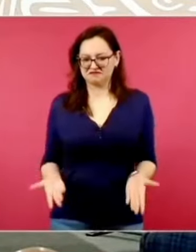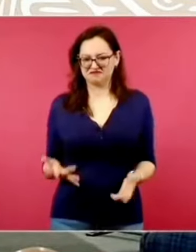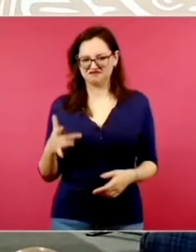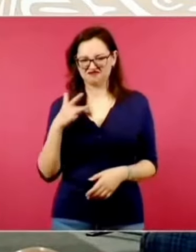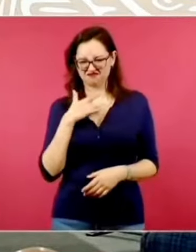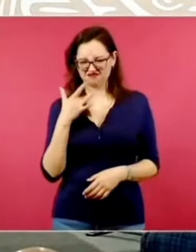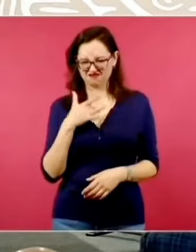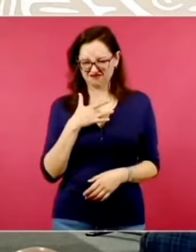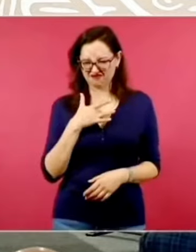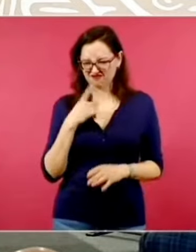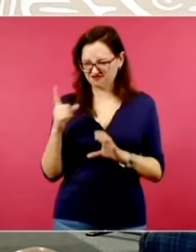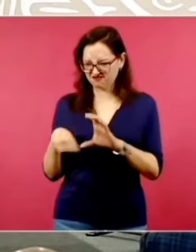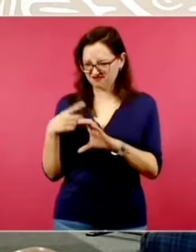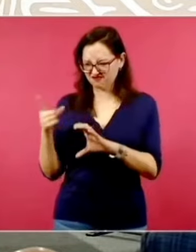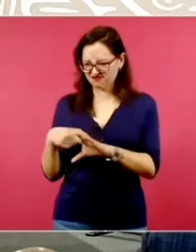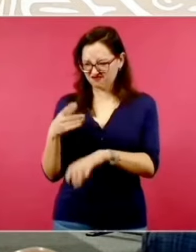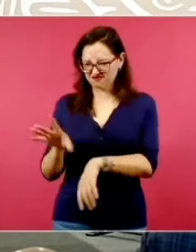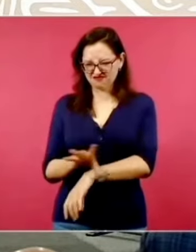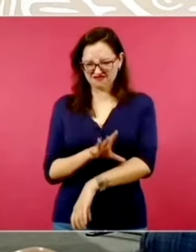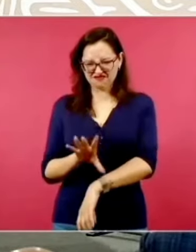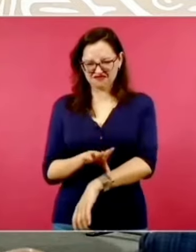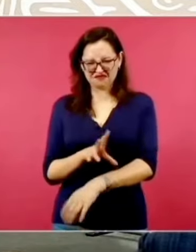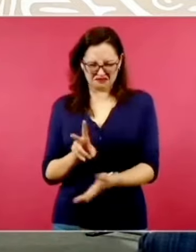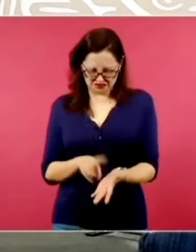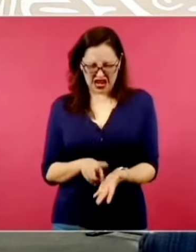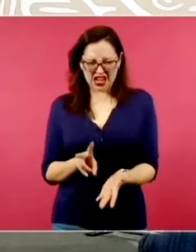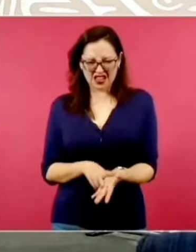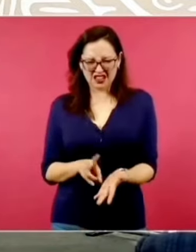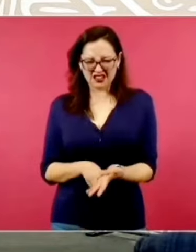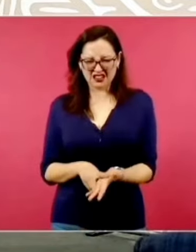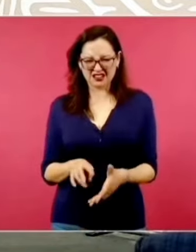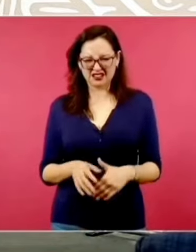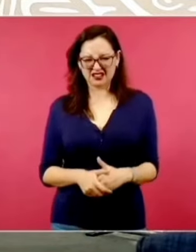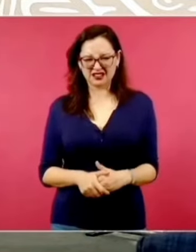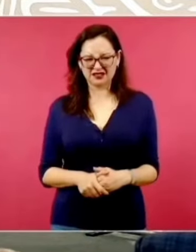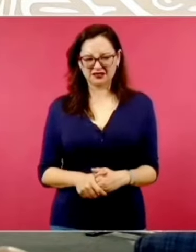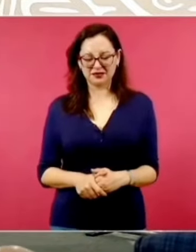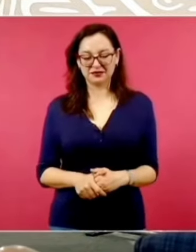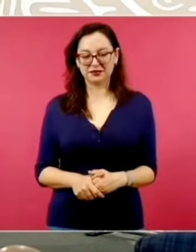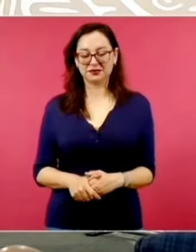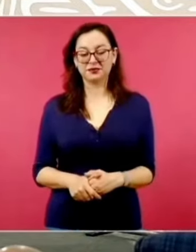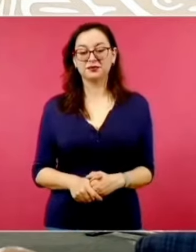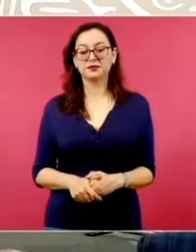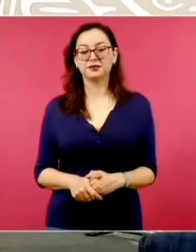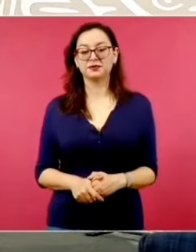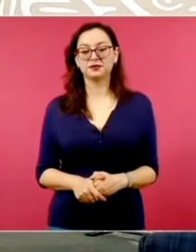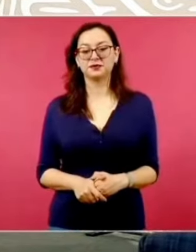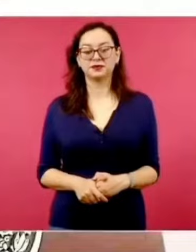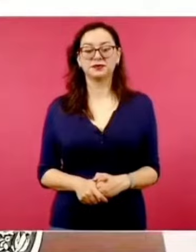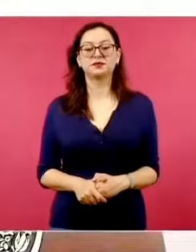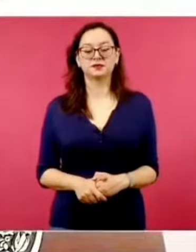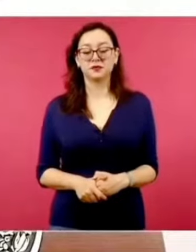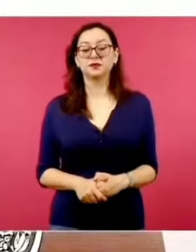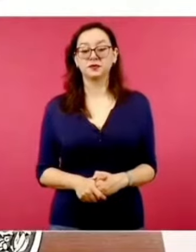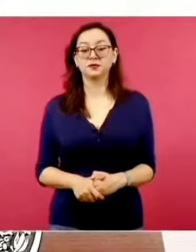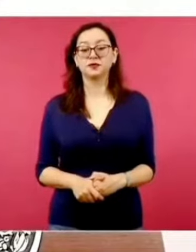del las hidroeléctricas Sí yo creo que eh se avanzó mucho